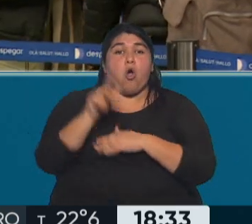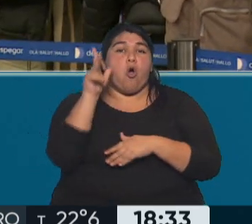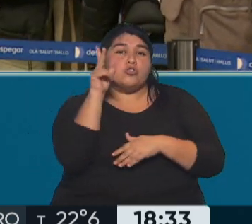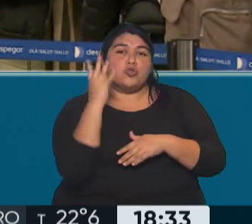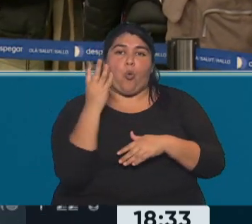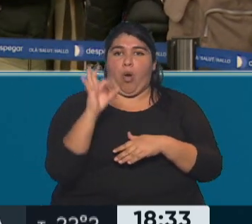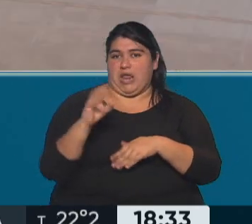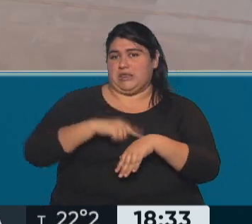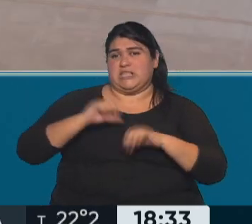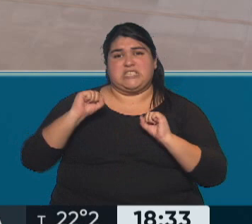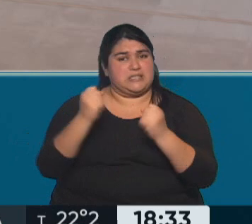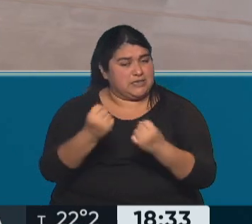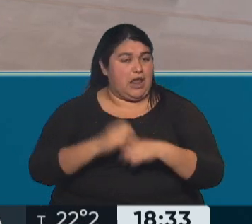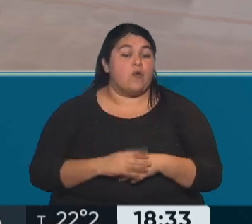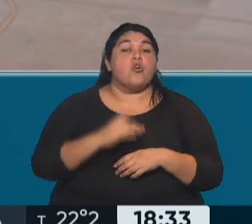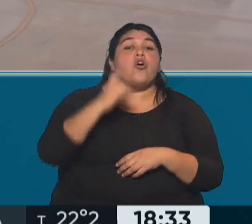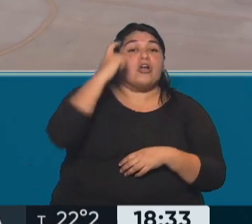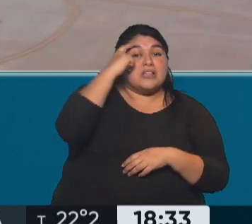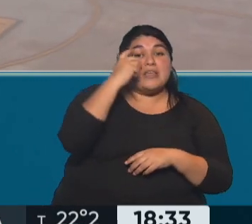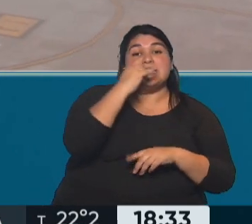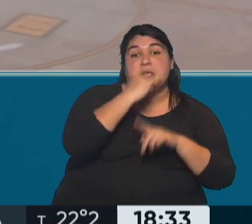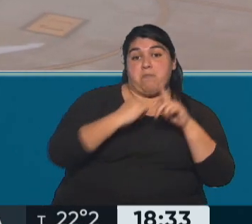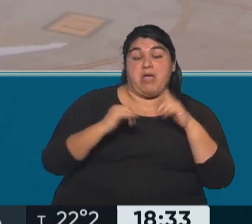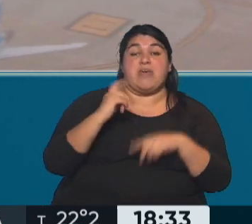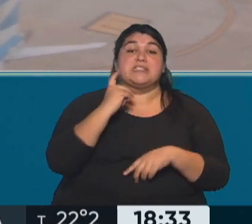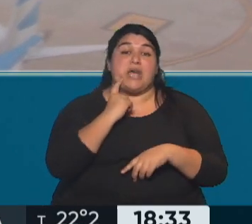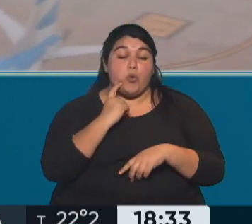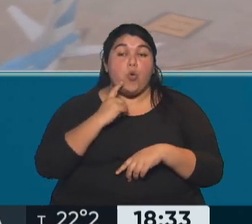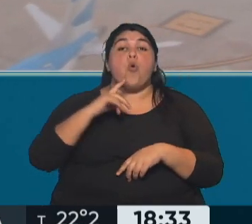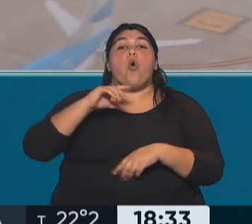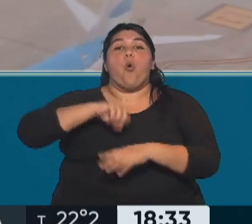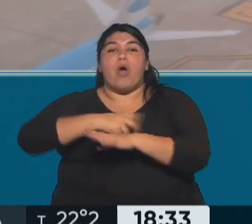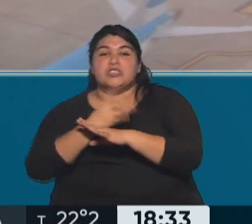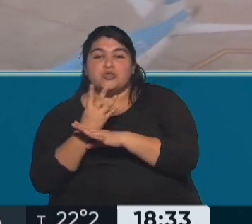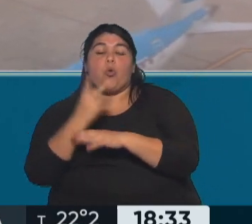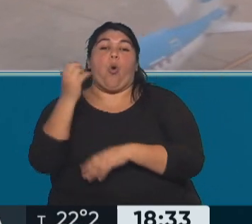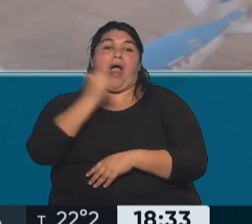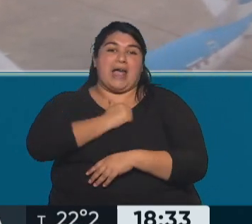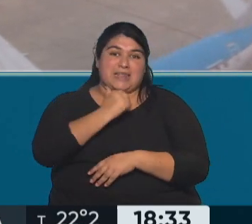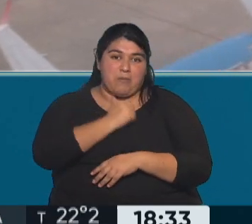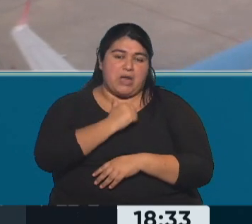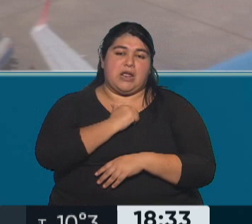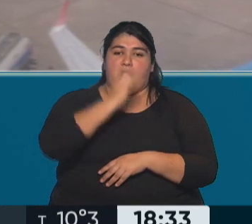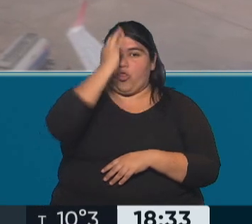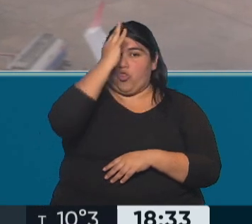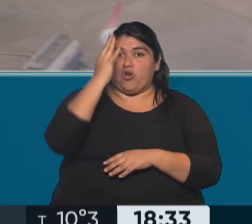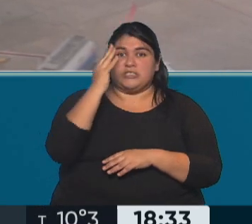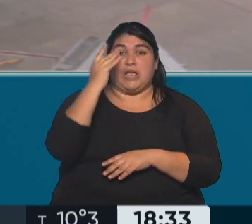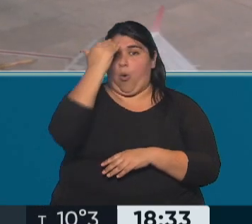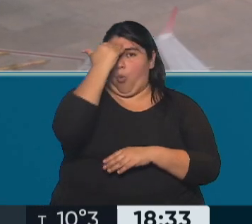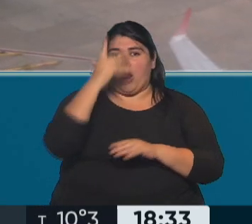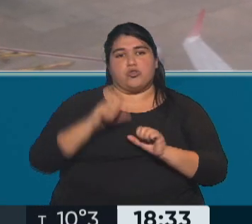cancelado sanluis de las 10 y media de la mañana iguazú doce del mediodía y catamarca doce y cuarto